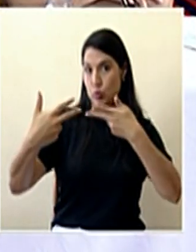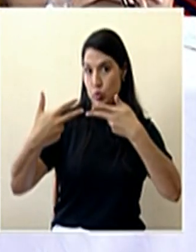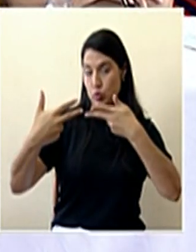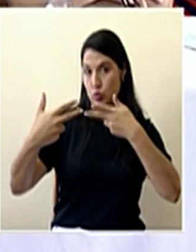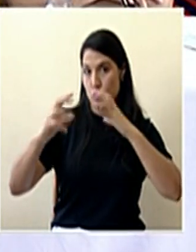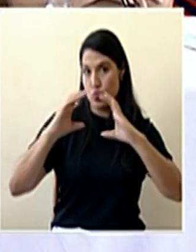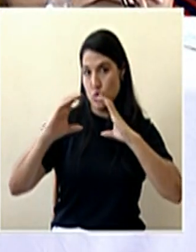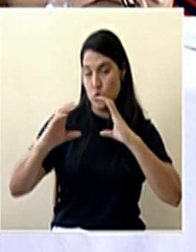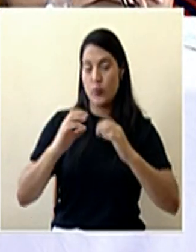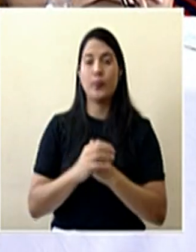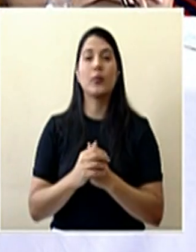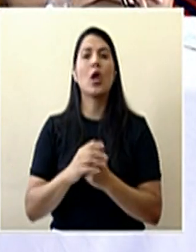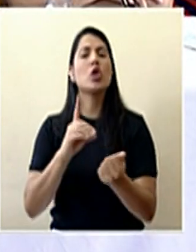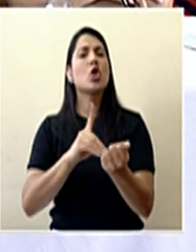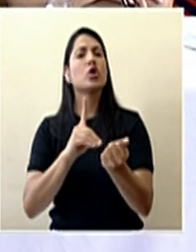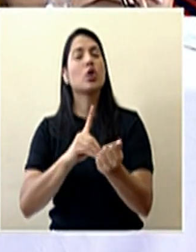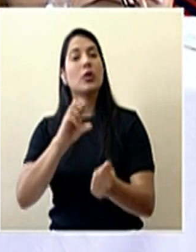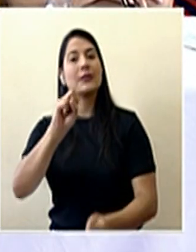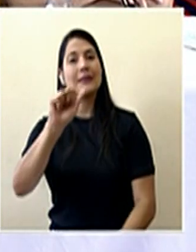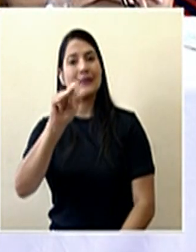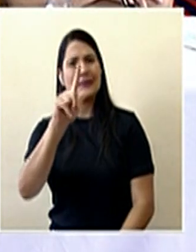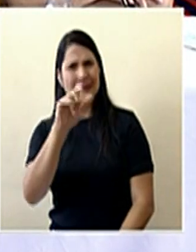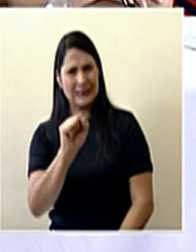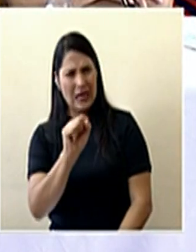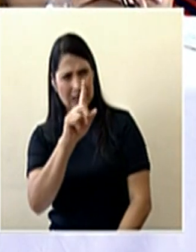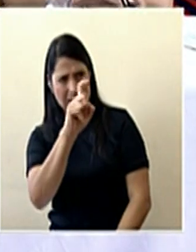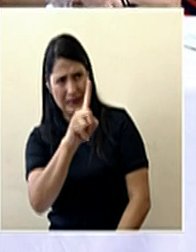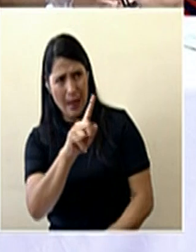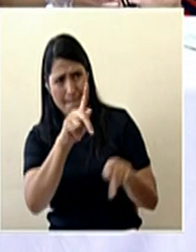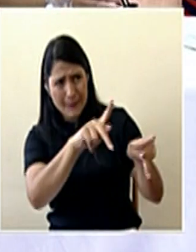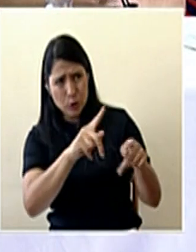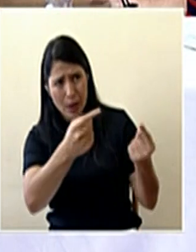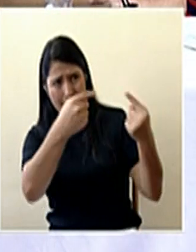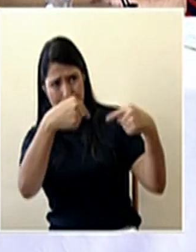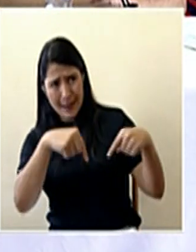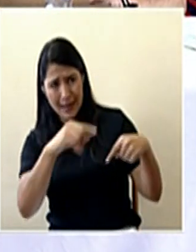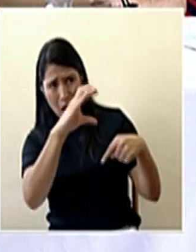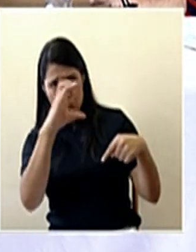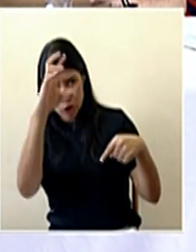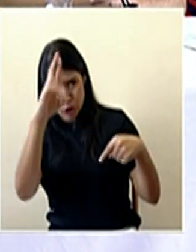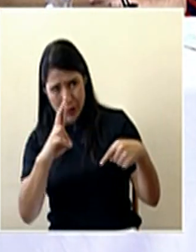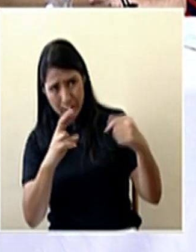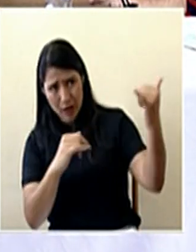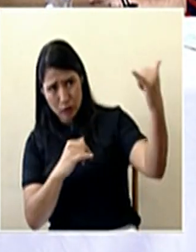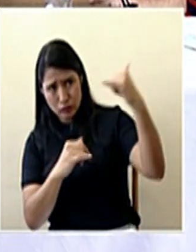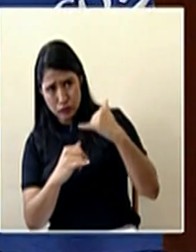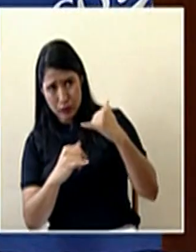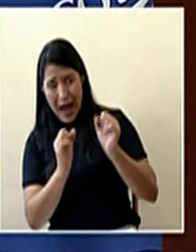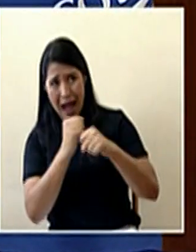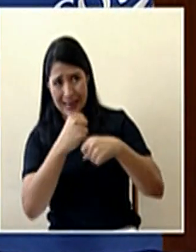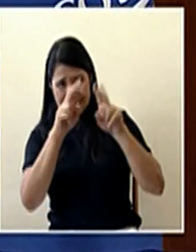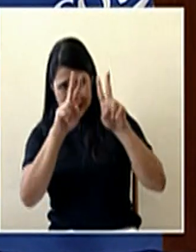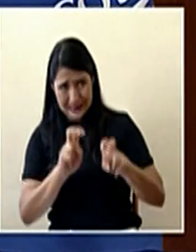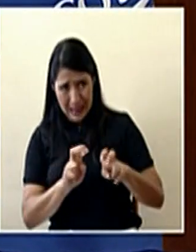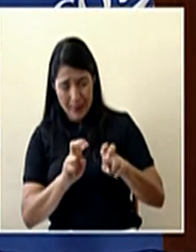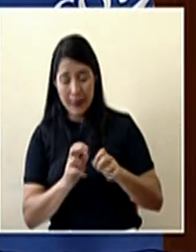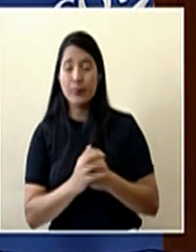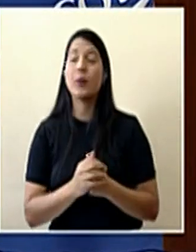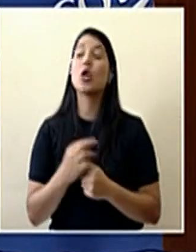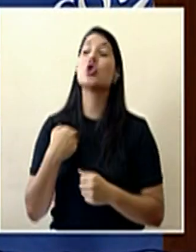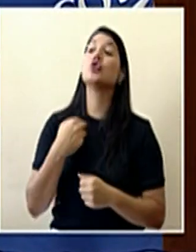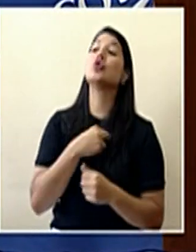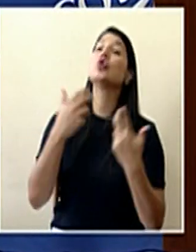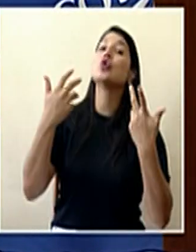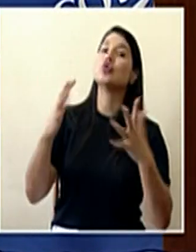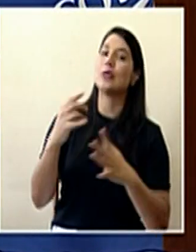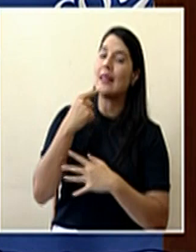Doctor Salas, nos consultan que si a las personas que regresan al país se les está aplicando la prueba. Hemos indicado que las personas